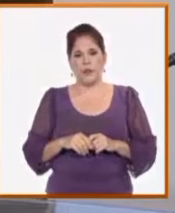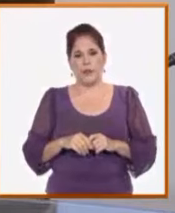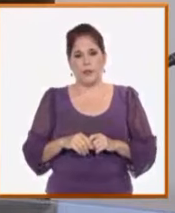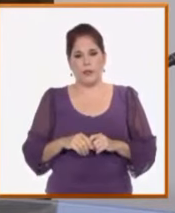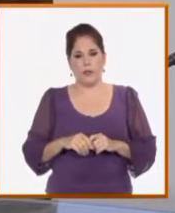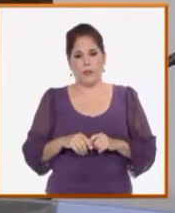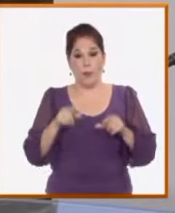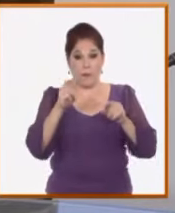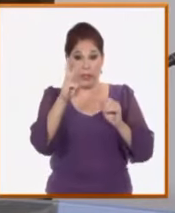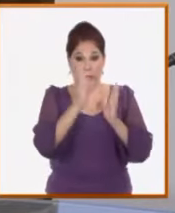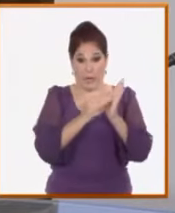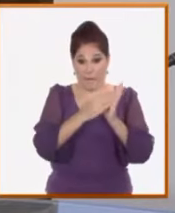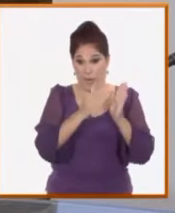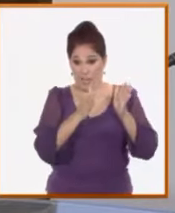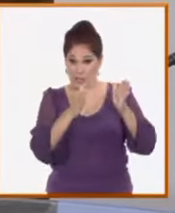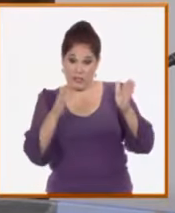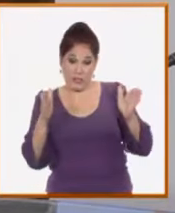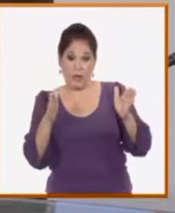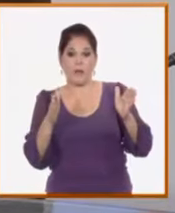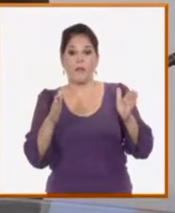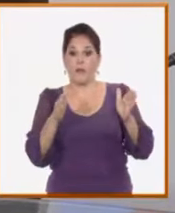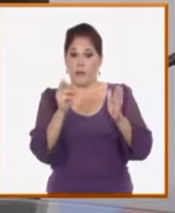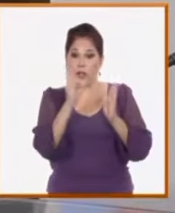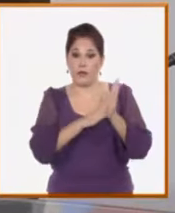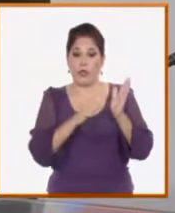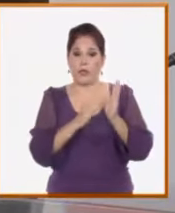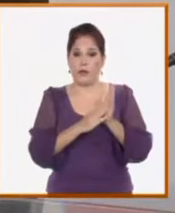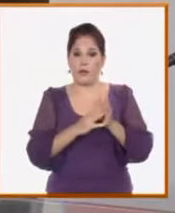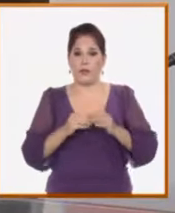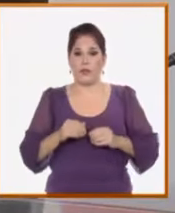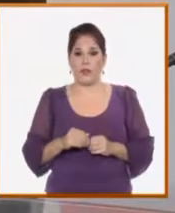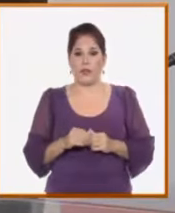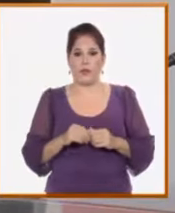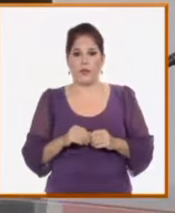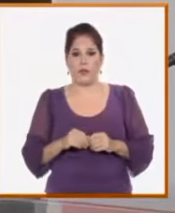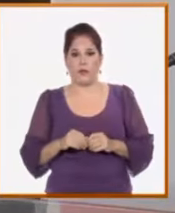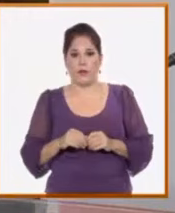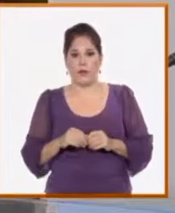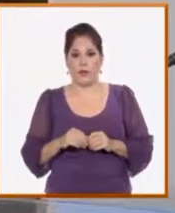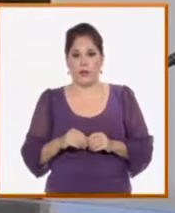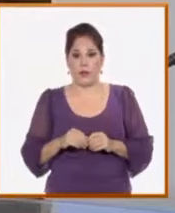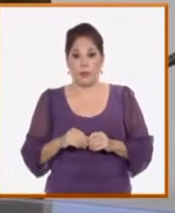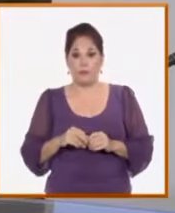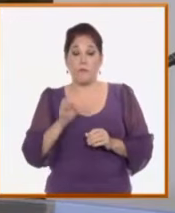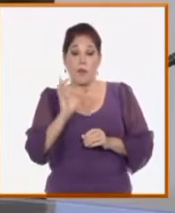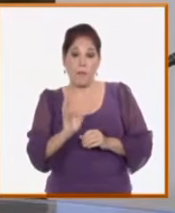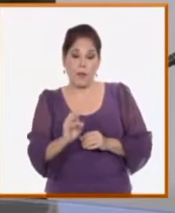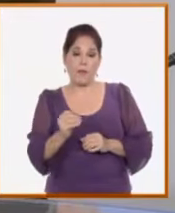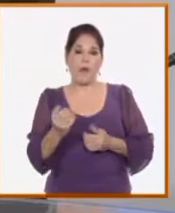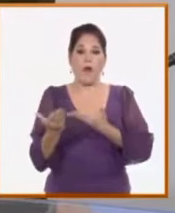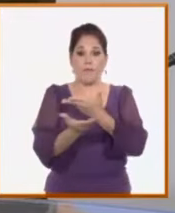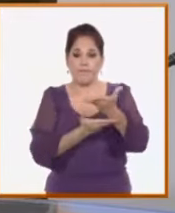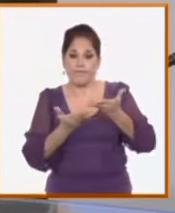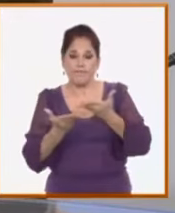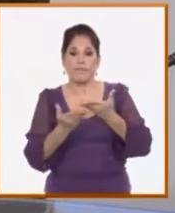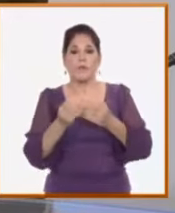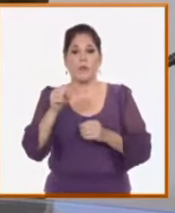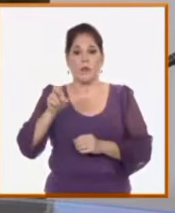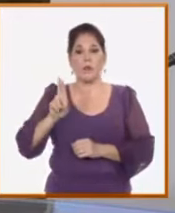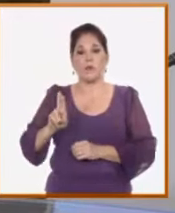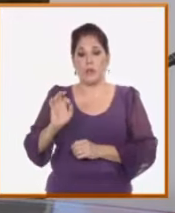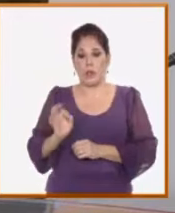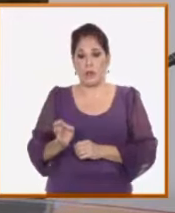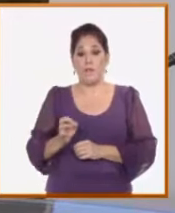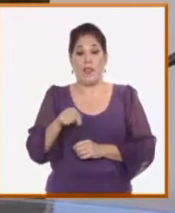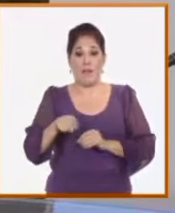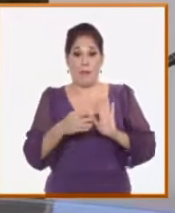año la comisión de la junta internacional de fiscalización de droga que es un órgano subsidiario de de Naciones Unidas en el